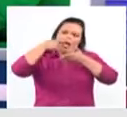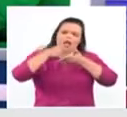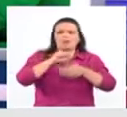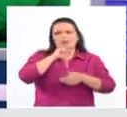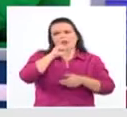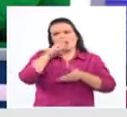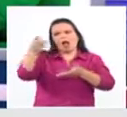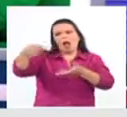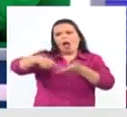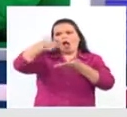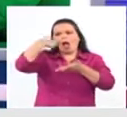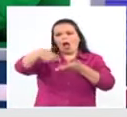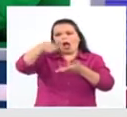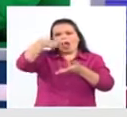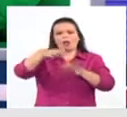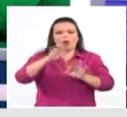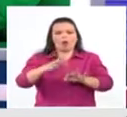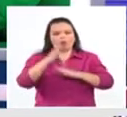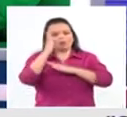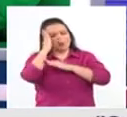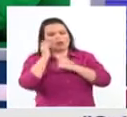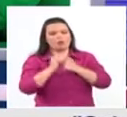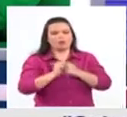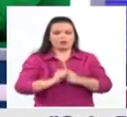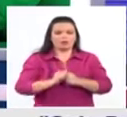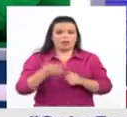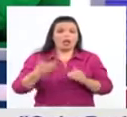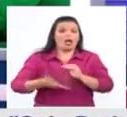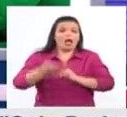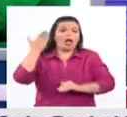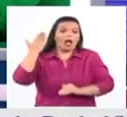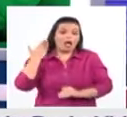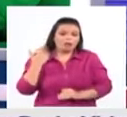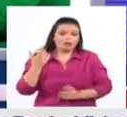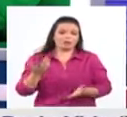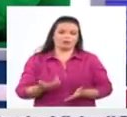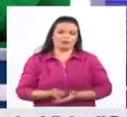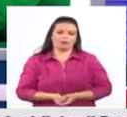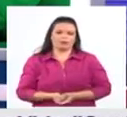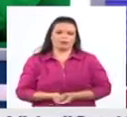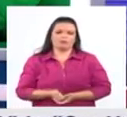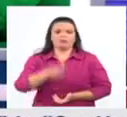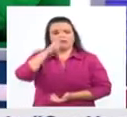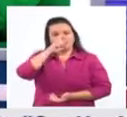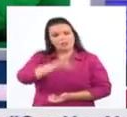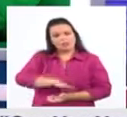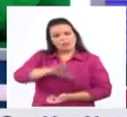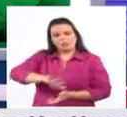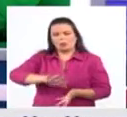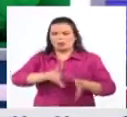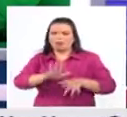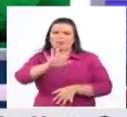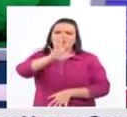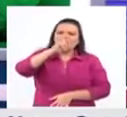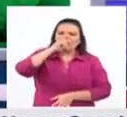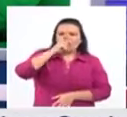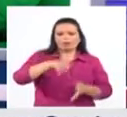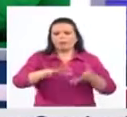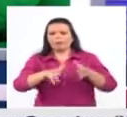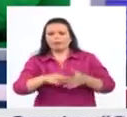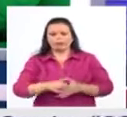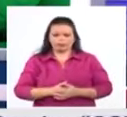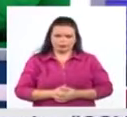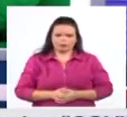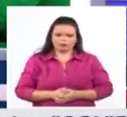menores, donde eran niños totalmente independientes y empezamos a ver que necesitan tutela del adulto. Otra cosa importante y que llama mucho